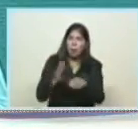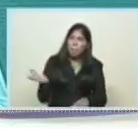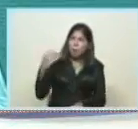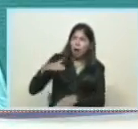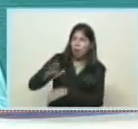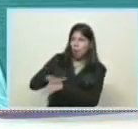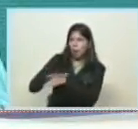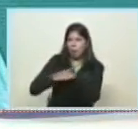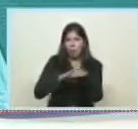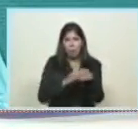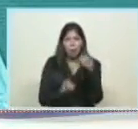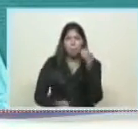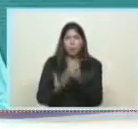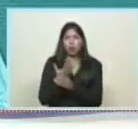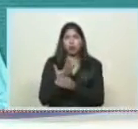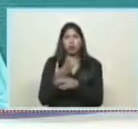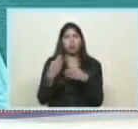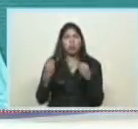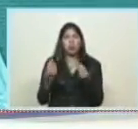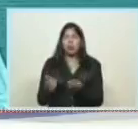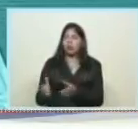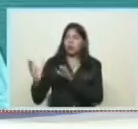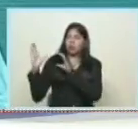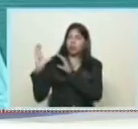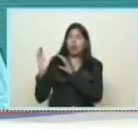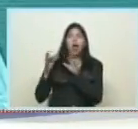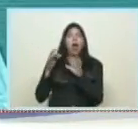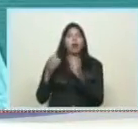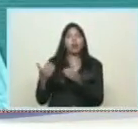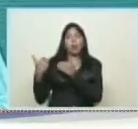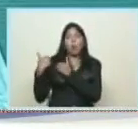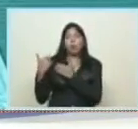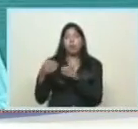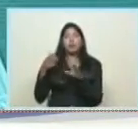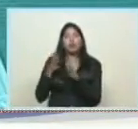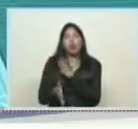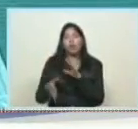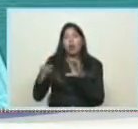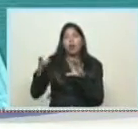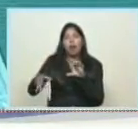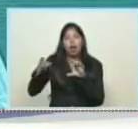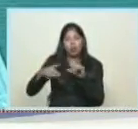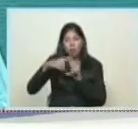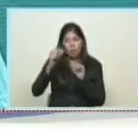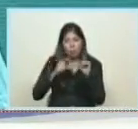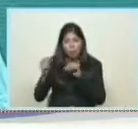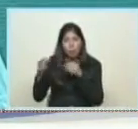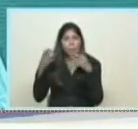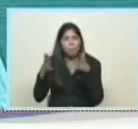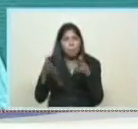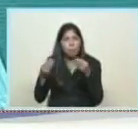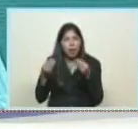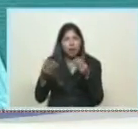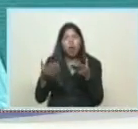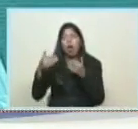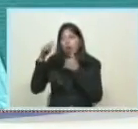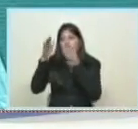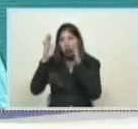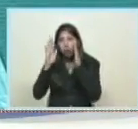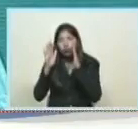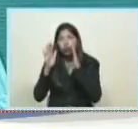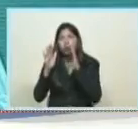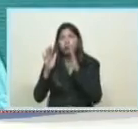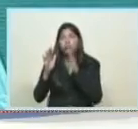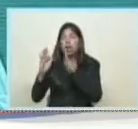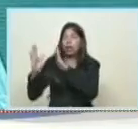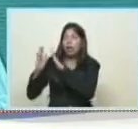para que asumiéramos la construcción del sistema del carnet de la patria, para atender